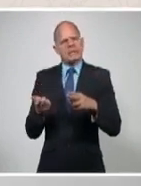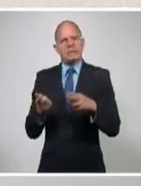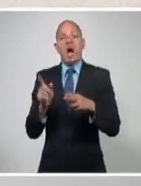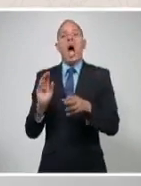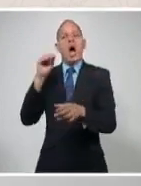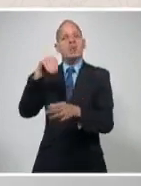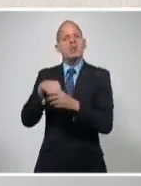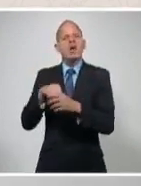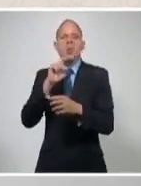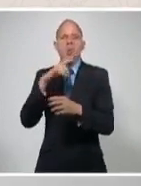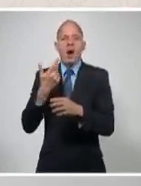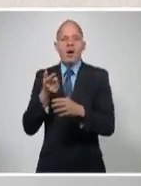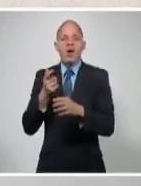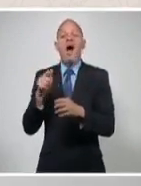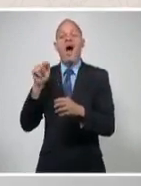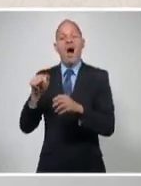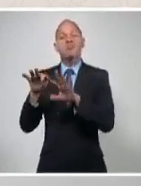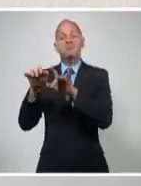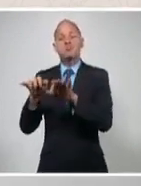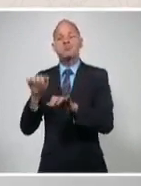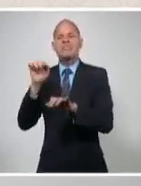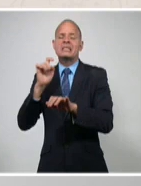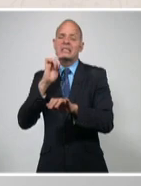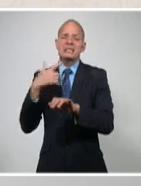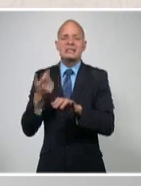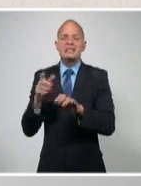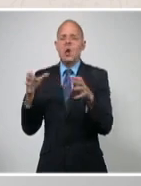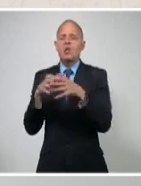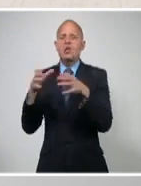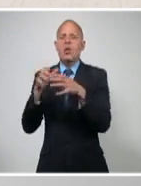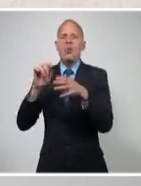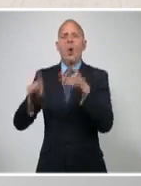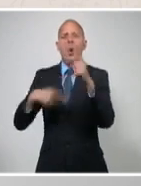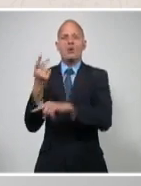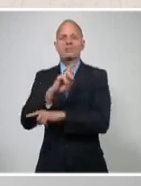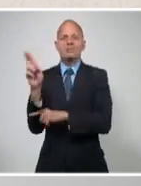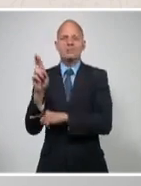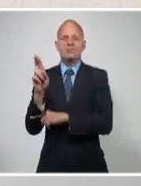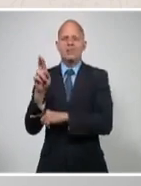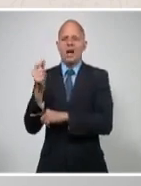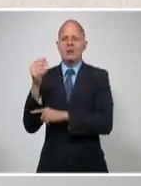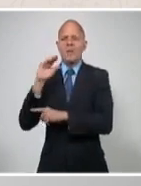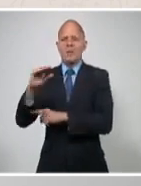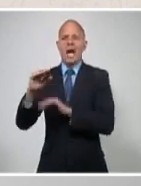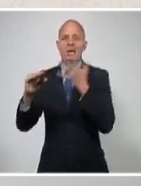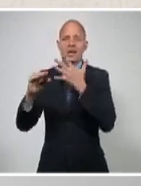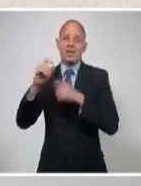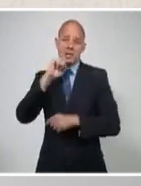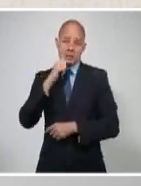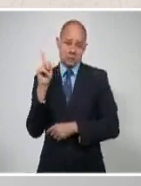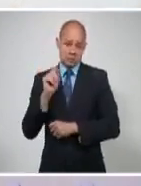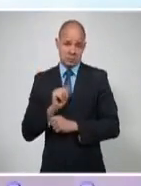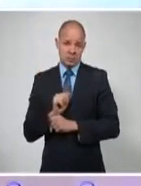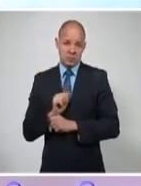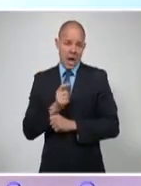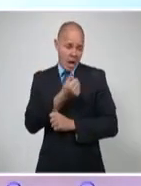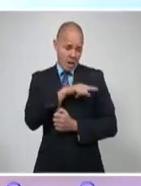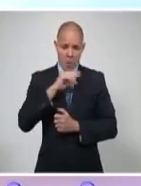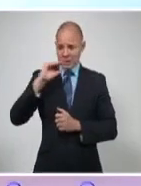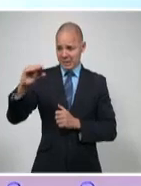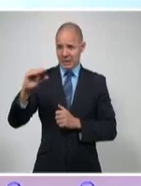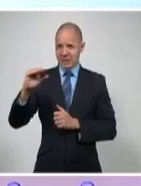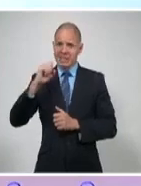medio. 14 y medio con fondos de la USAID. Detallito, pero el último financiamiento no vino por la USAID, vino